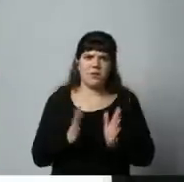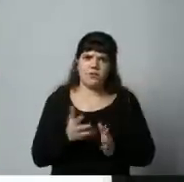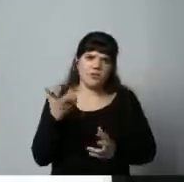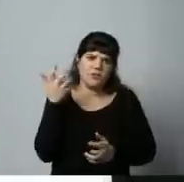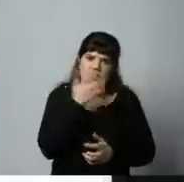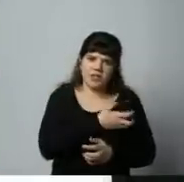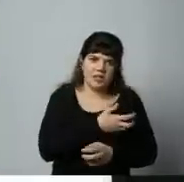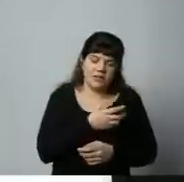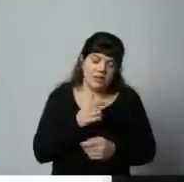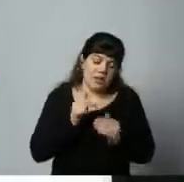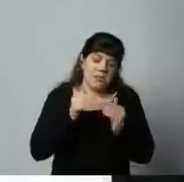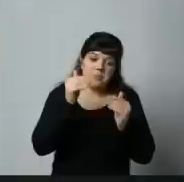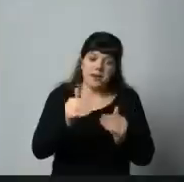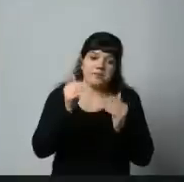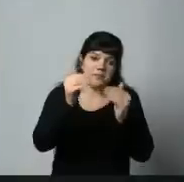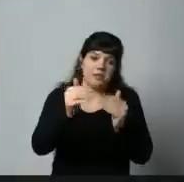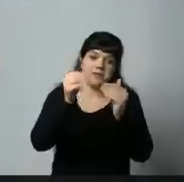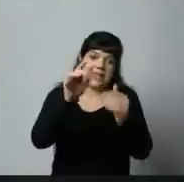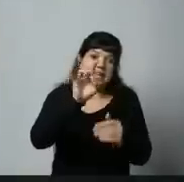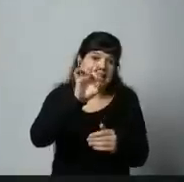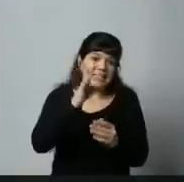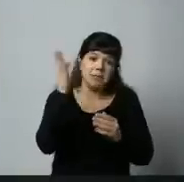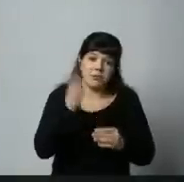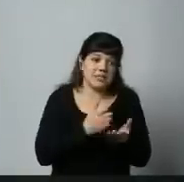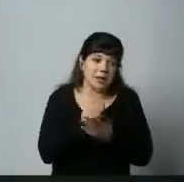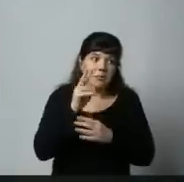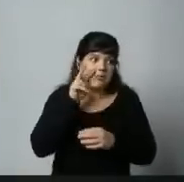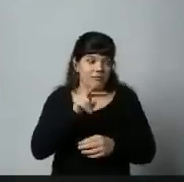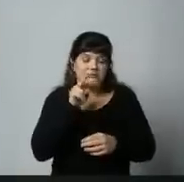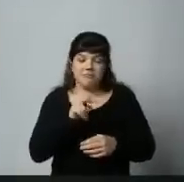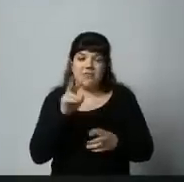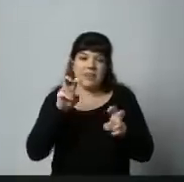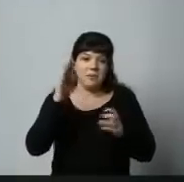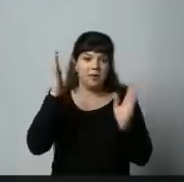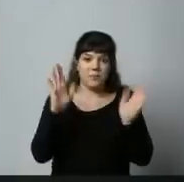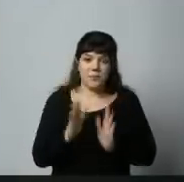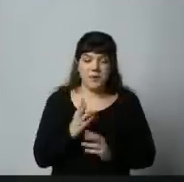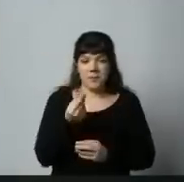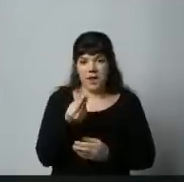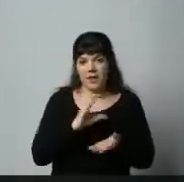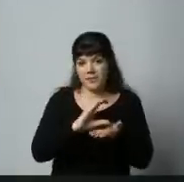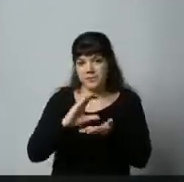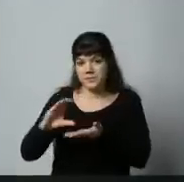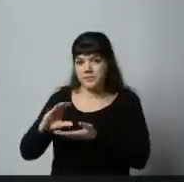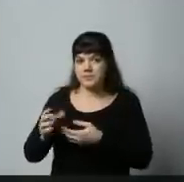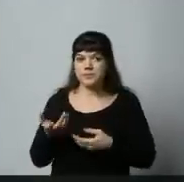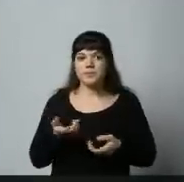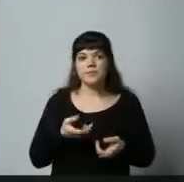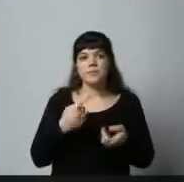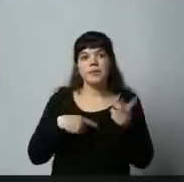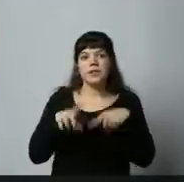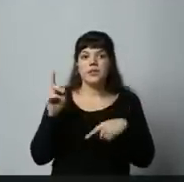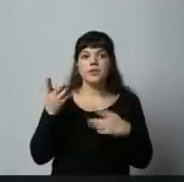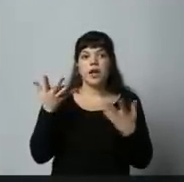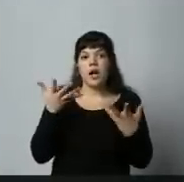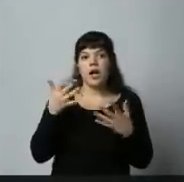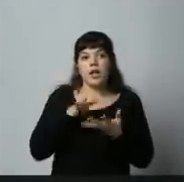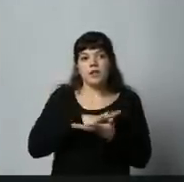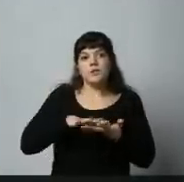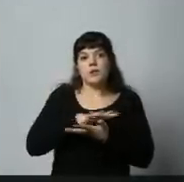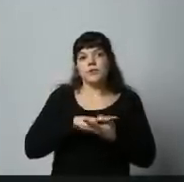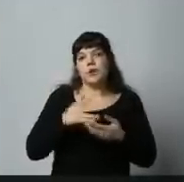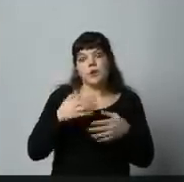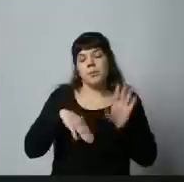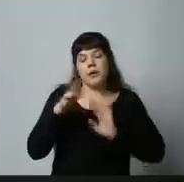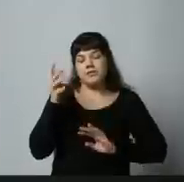cada programa en cada bloque el 15 aparece el 15% no y a veces afectando poblaciones extremadamente vulnerables como como en